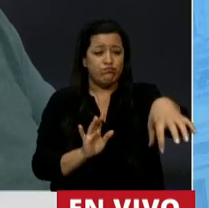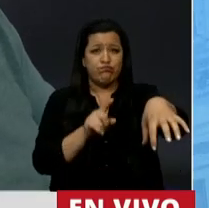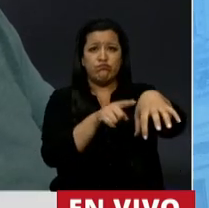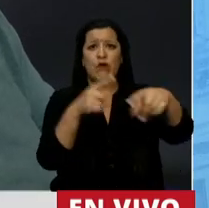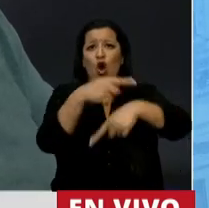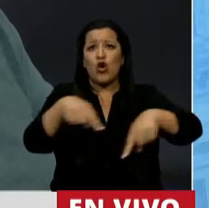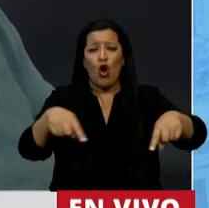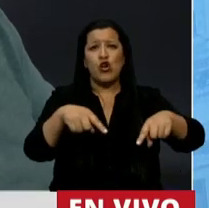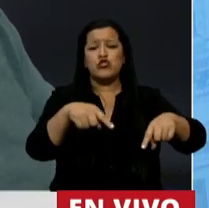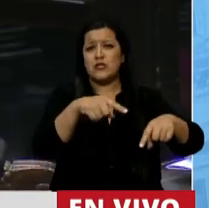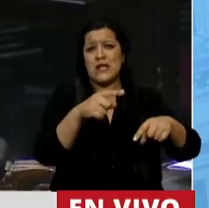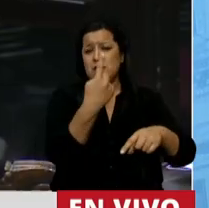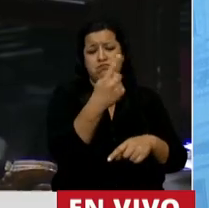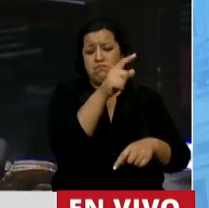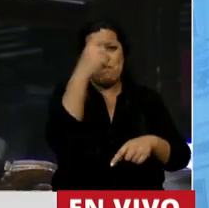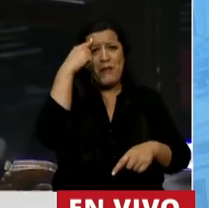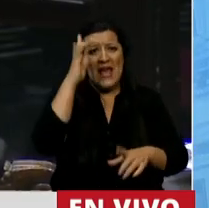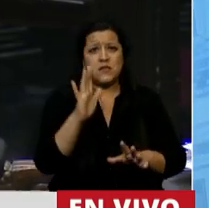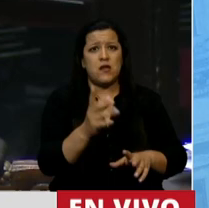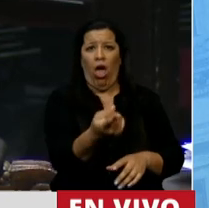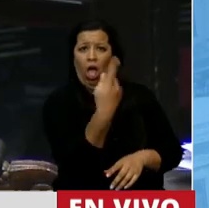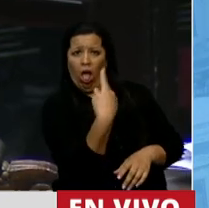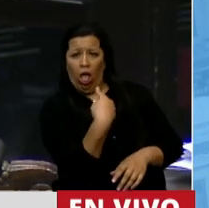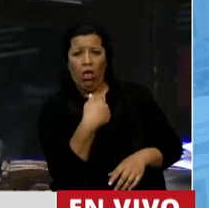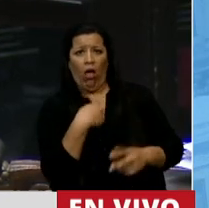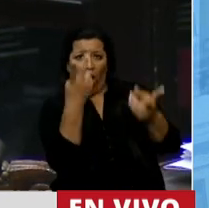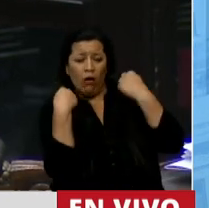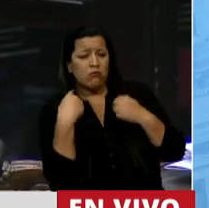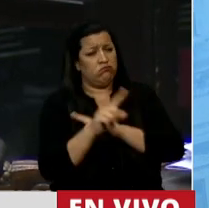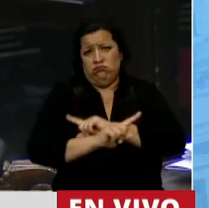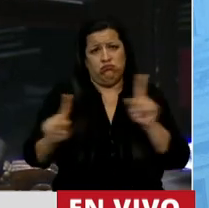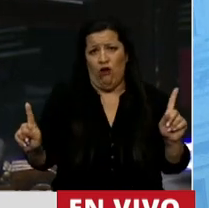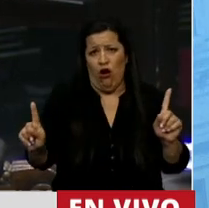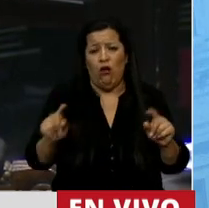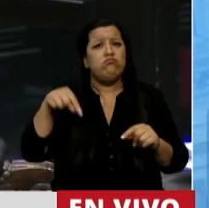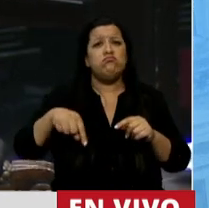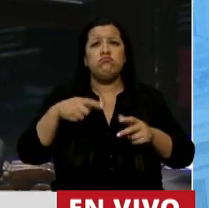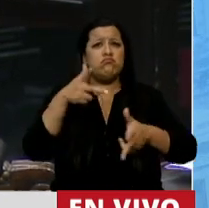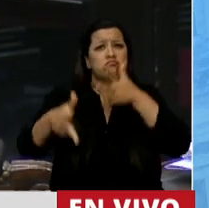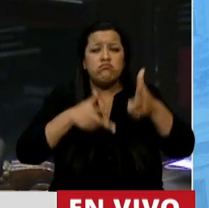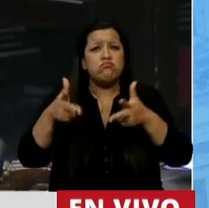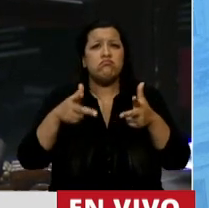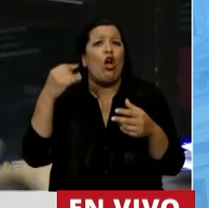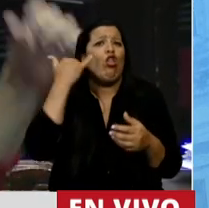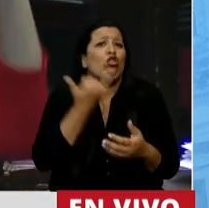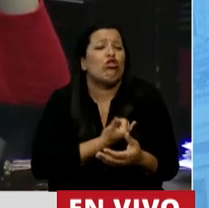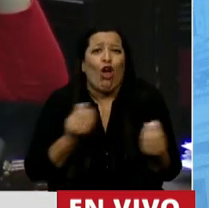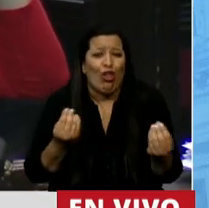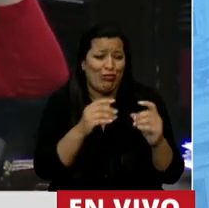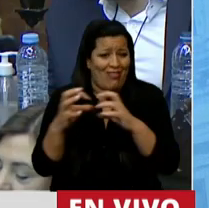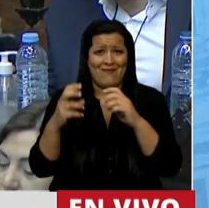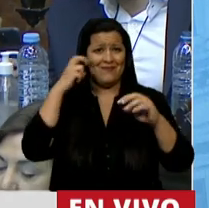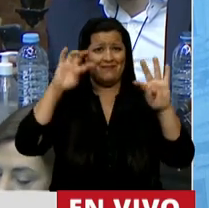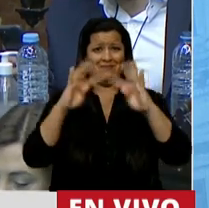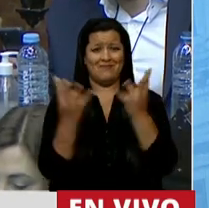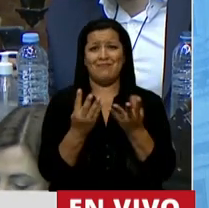pueden venir a someter a las convicciones de otro. Entender que esta discusión se da en la Casa de la Democracia, se da en el Parlamento y acá están